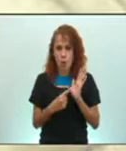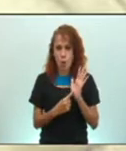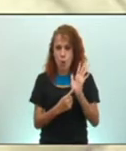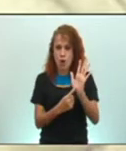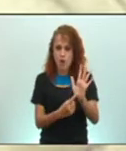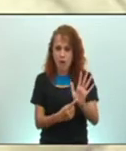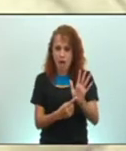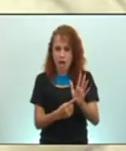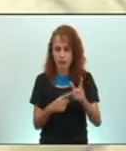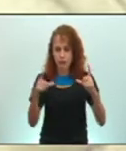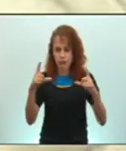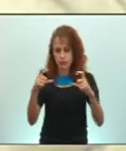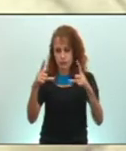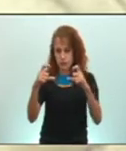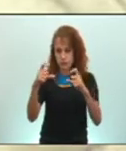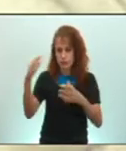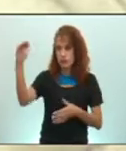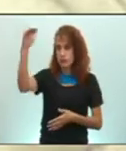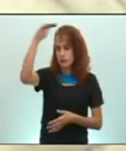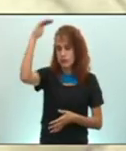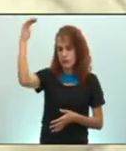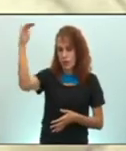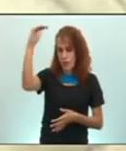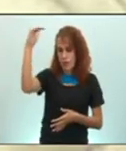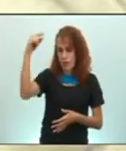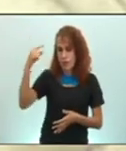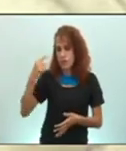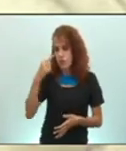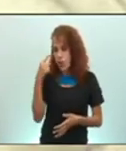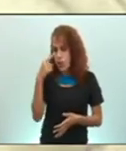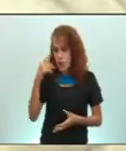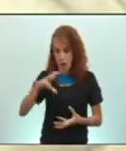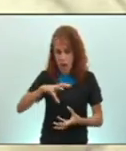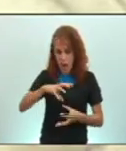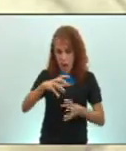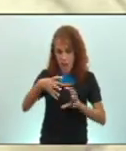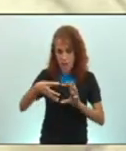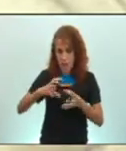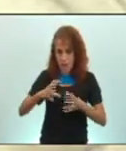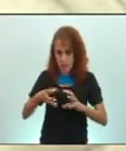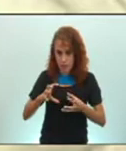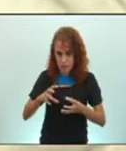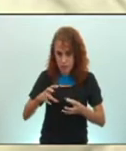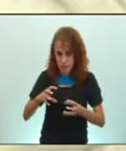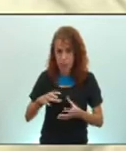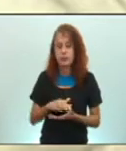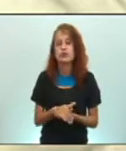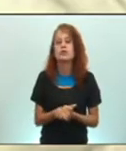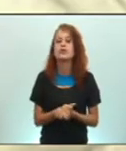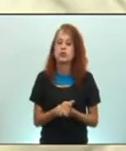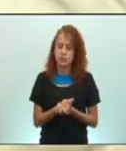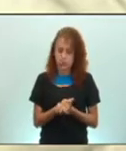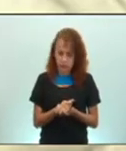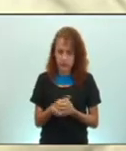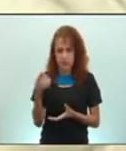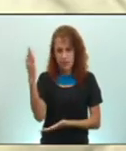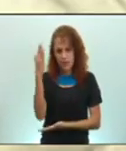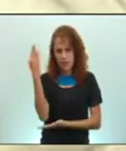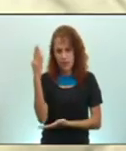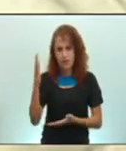imagen tomada desde el espacio y que nos muestra la formación de este centro de bajas